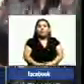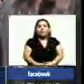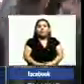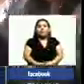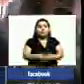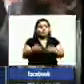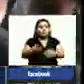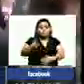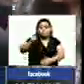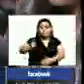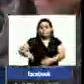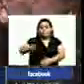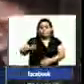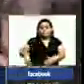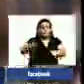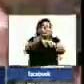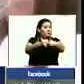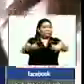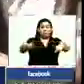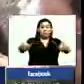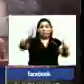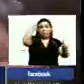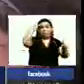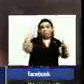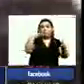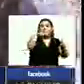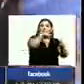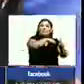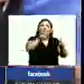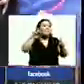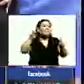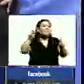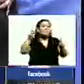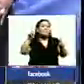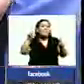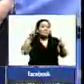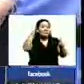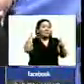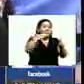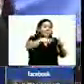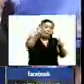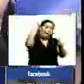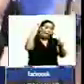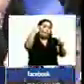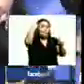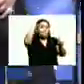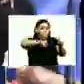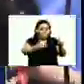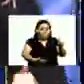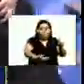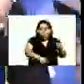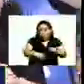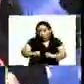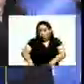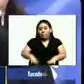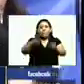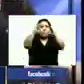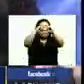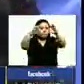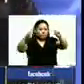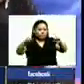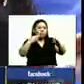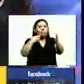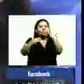Pues declara inocente a Evelyn Hernández, la mujer acusada de la muerte de su hijo recién nacido en Cojutepeque. Tenemos